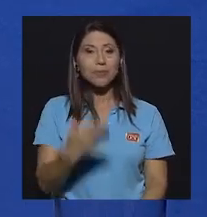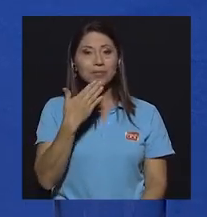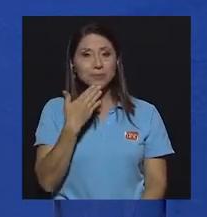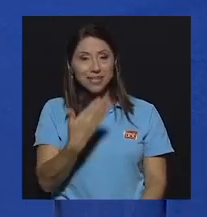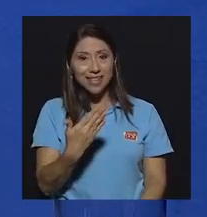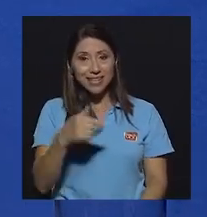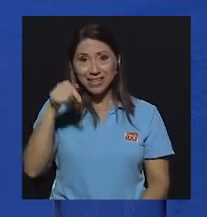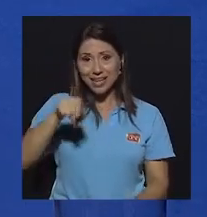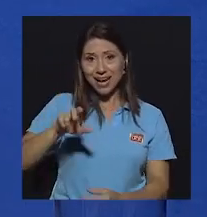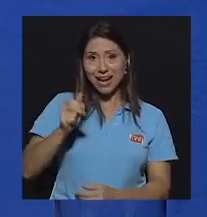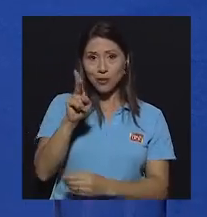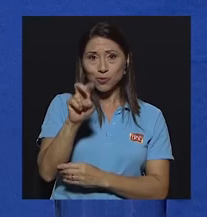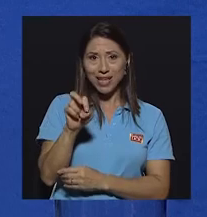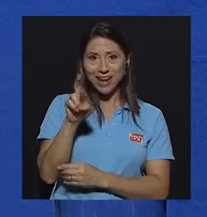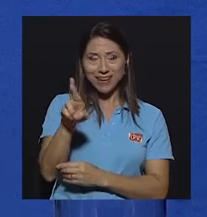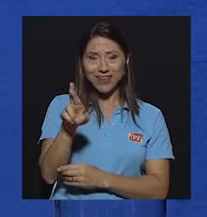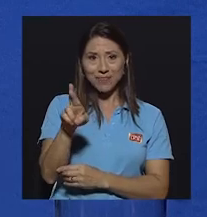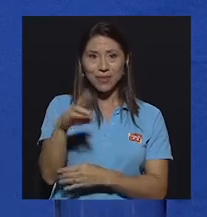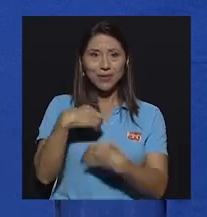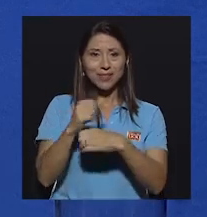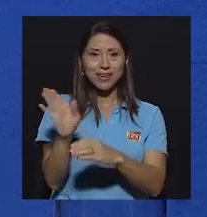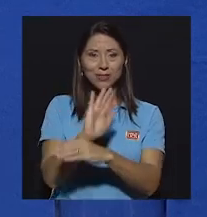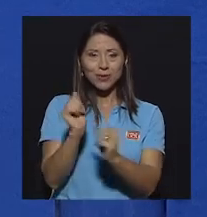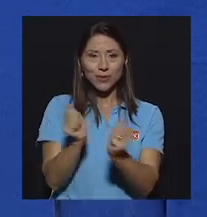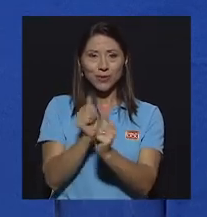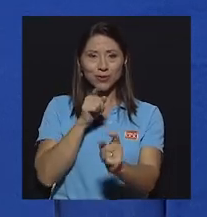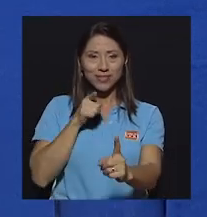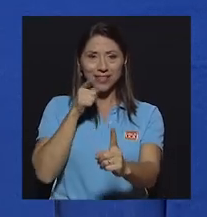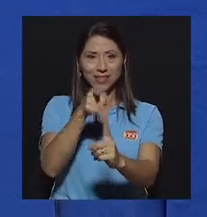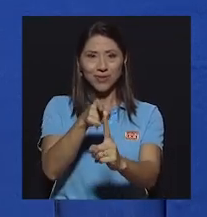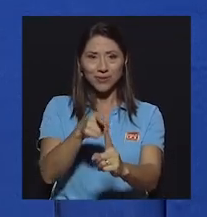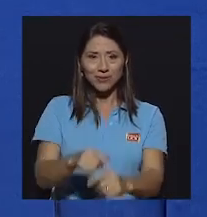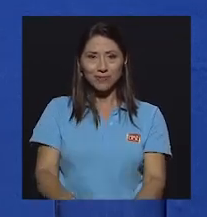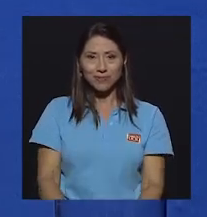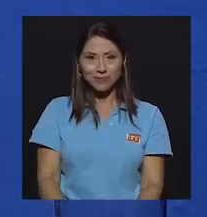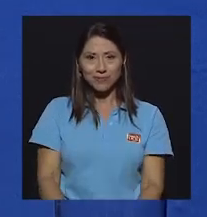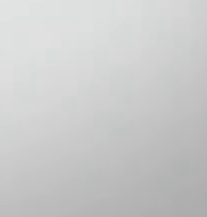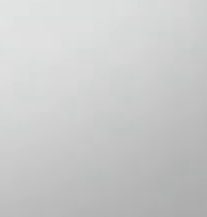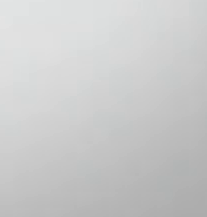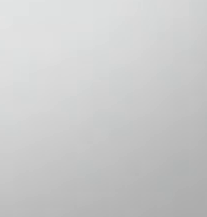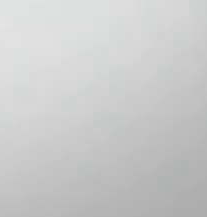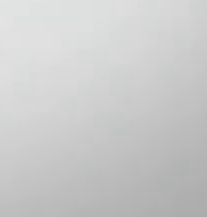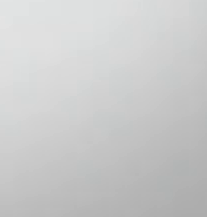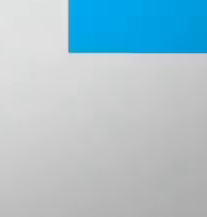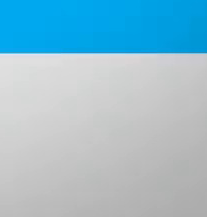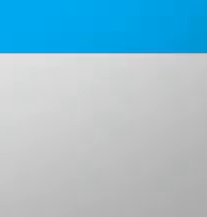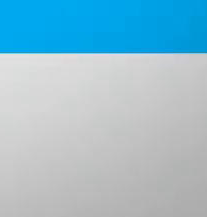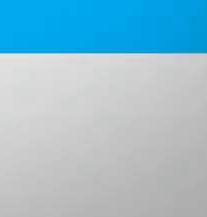Muchísimas gracias. Estamos en Canal UCR, en donde hacemos televisión con sentido.